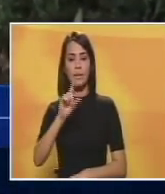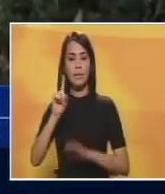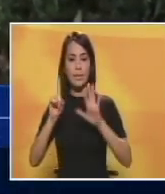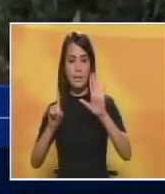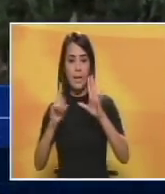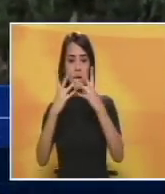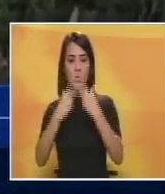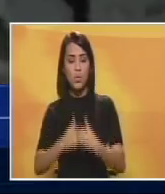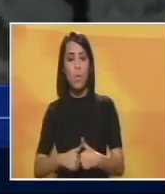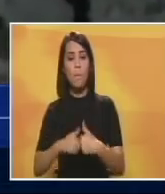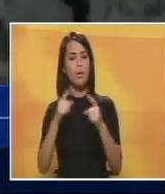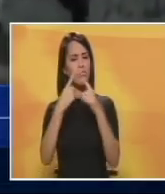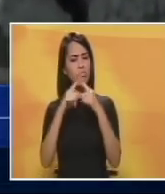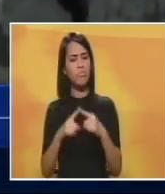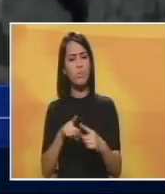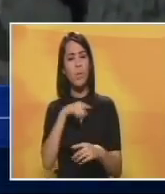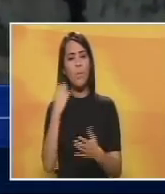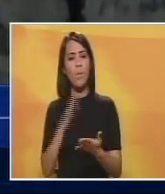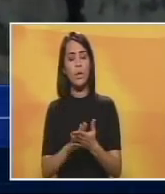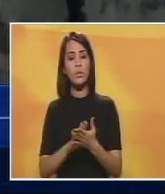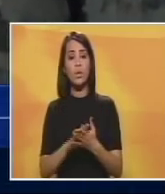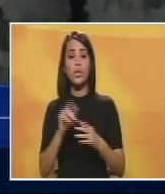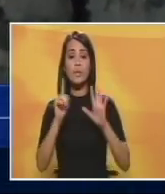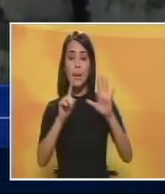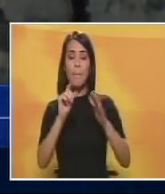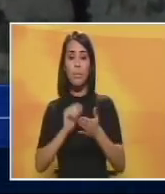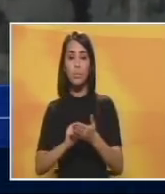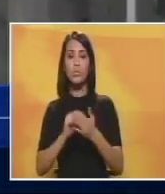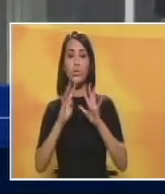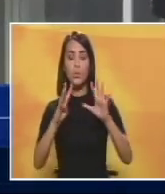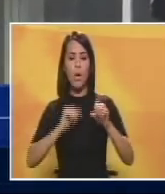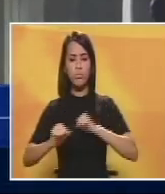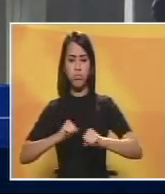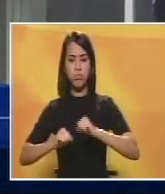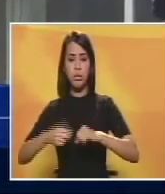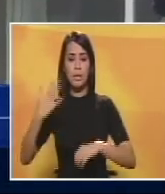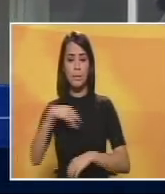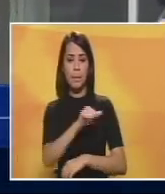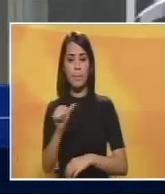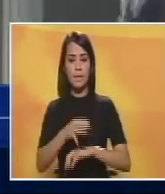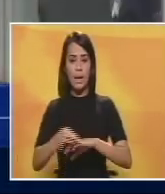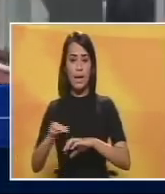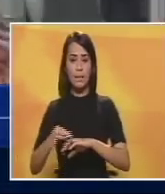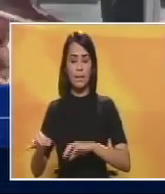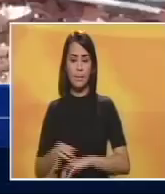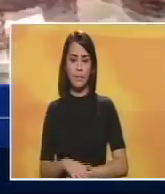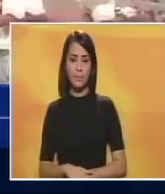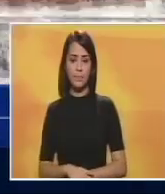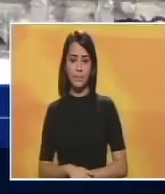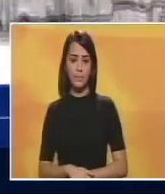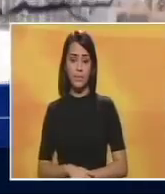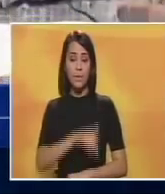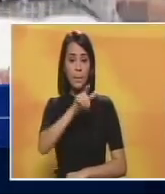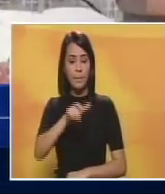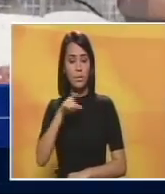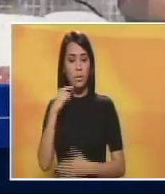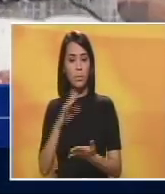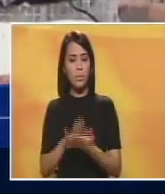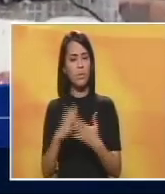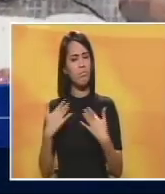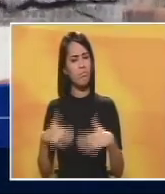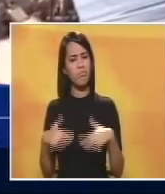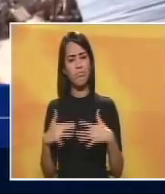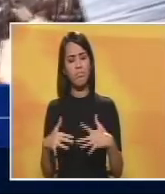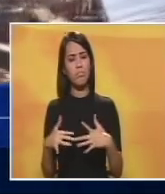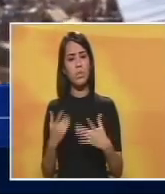436 el número de muertos por el terremoto de magnitud 6.9 que sacudió la semana pasada la isla de Lombok. La mayor parte de las víctimas mortales se registraron